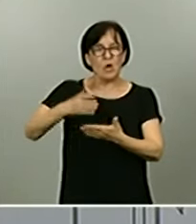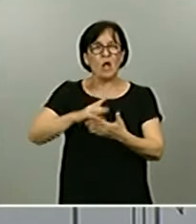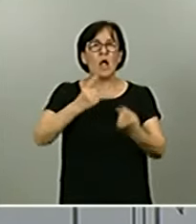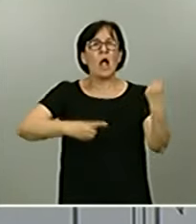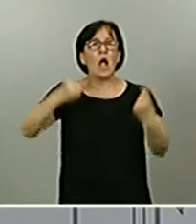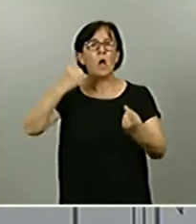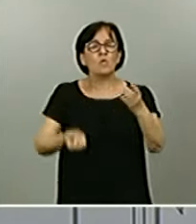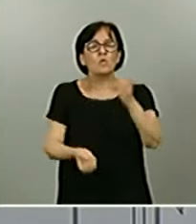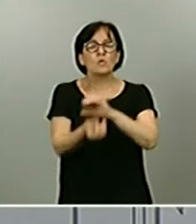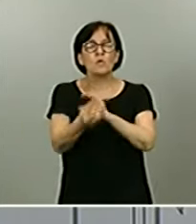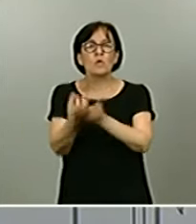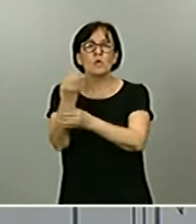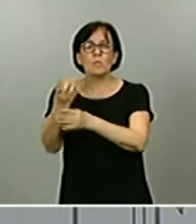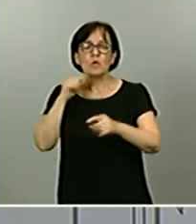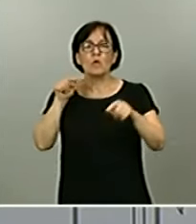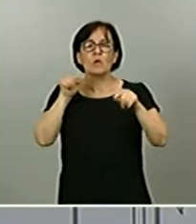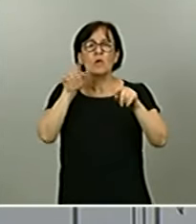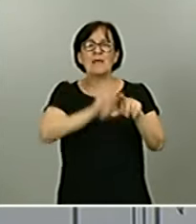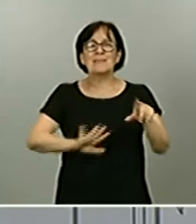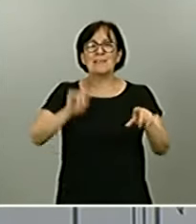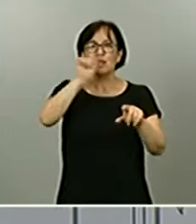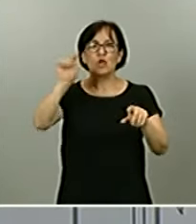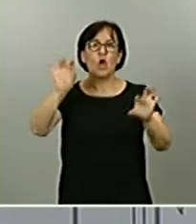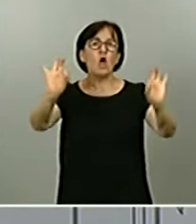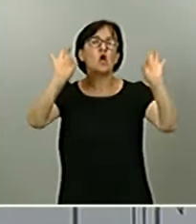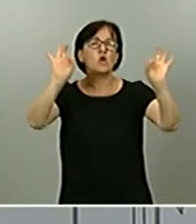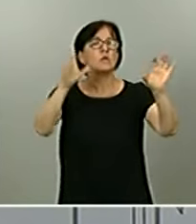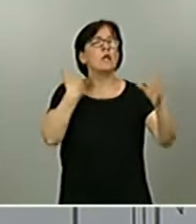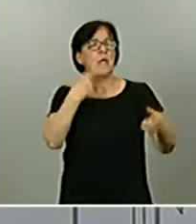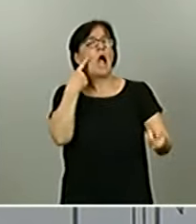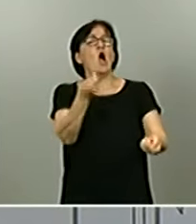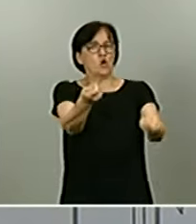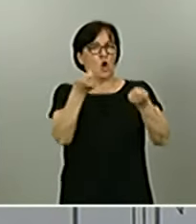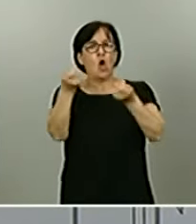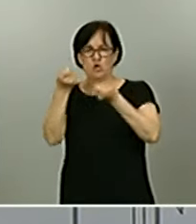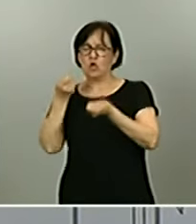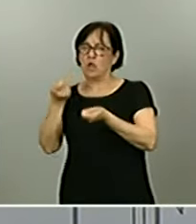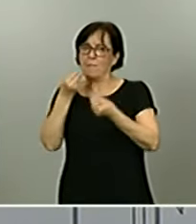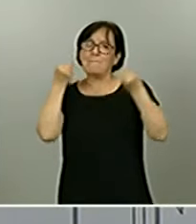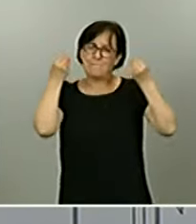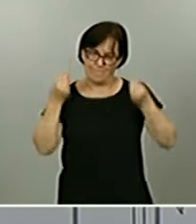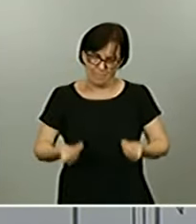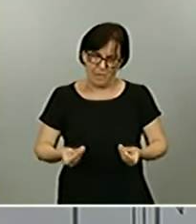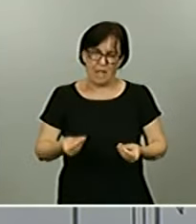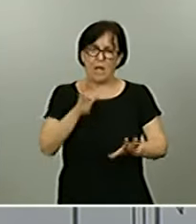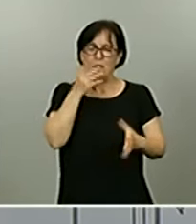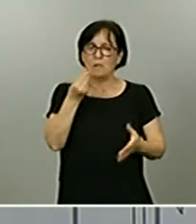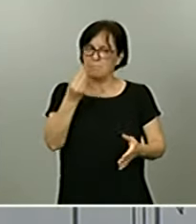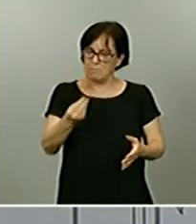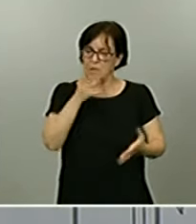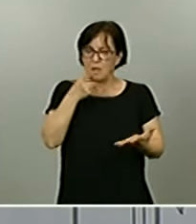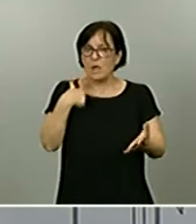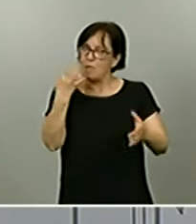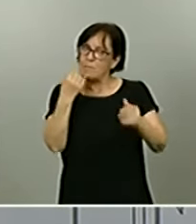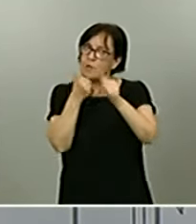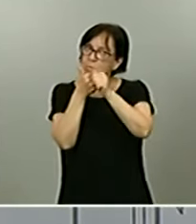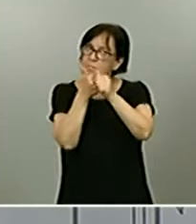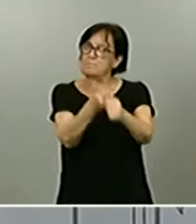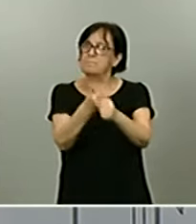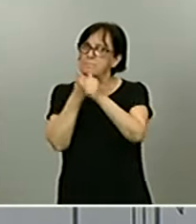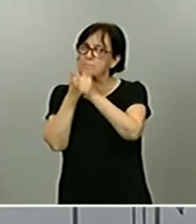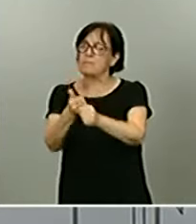muy concretos que en principio se están controlando bien. Tenemos que seguirlos con mucho cuidado, pero se están controlando. Y